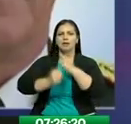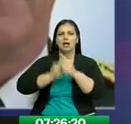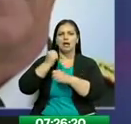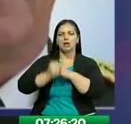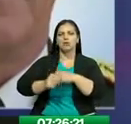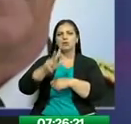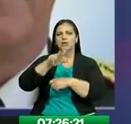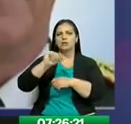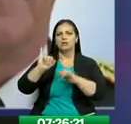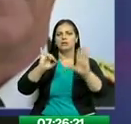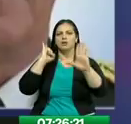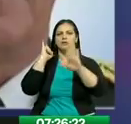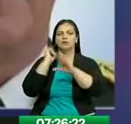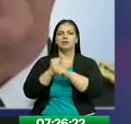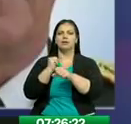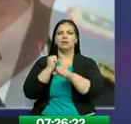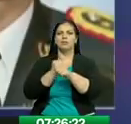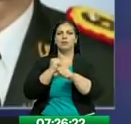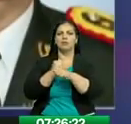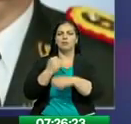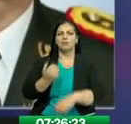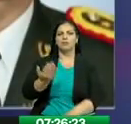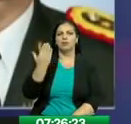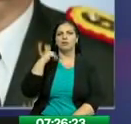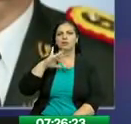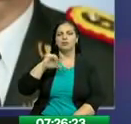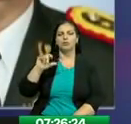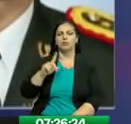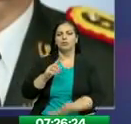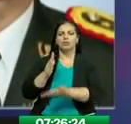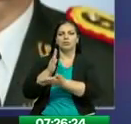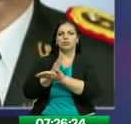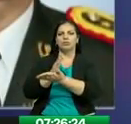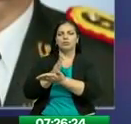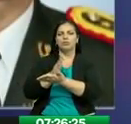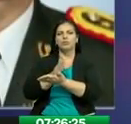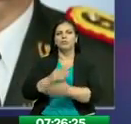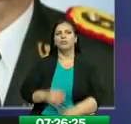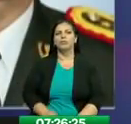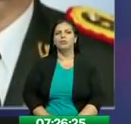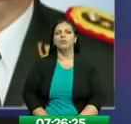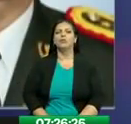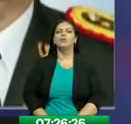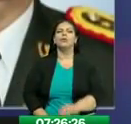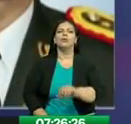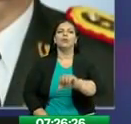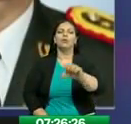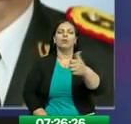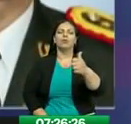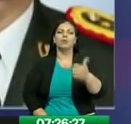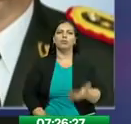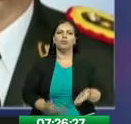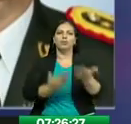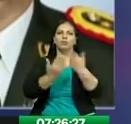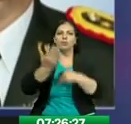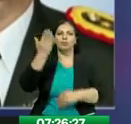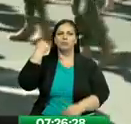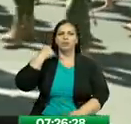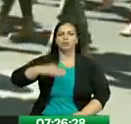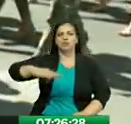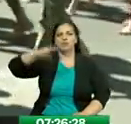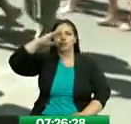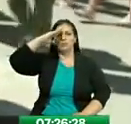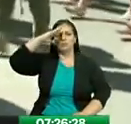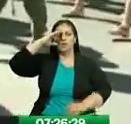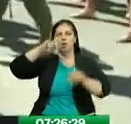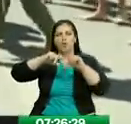general de división el pasado 5 de julio, mientras que el general Luis Altamirano fue jefe de la tercera división del Ejército Tarquí,